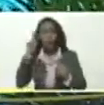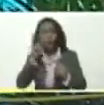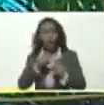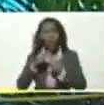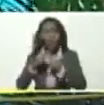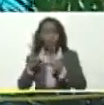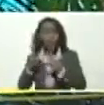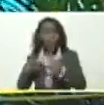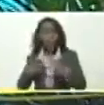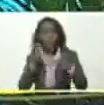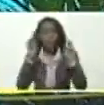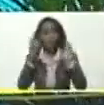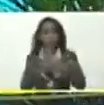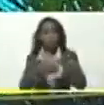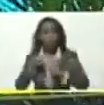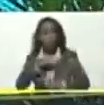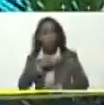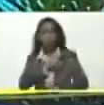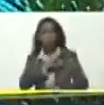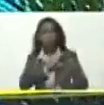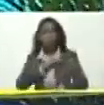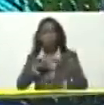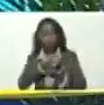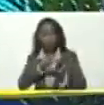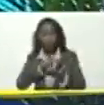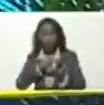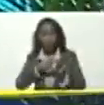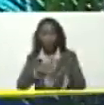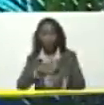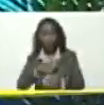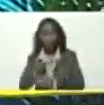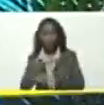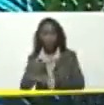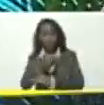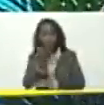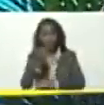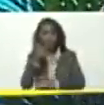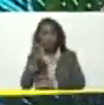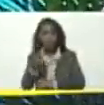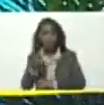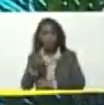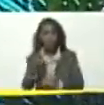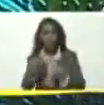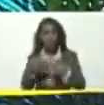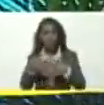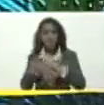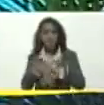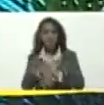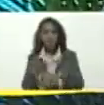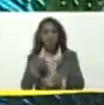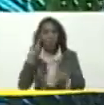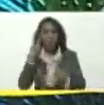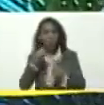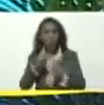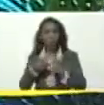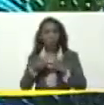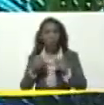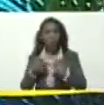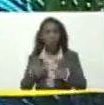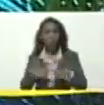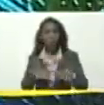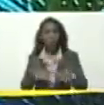hacia otros escenarios, porque tenemos que, con la lectura, ir, como usted dijo, complementando, ir hacia todos los espacios.